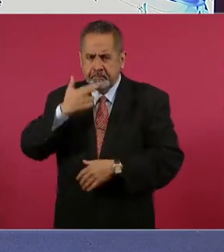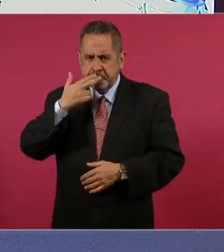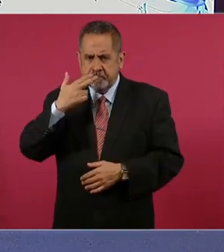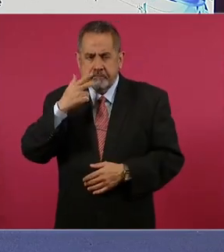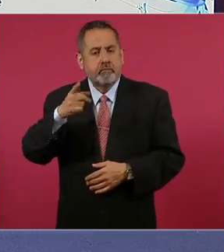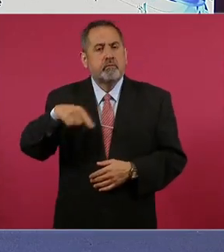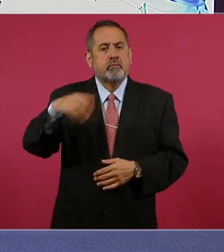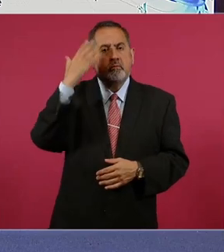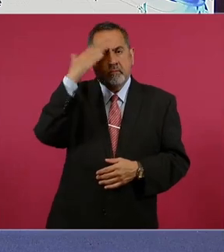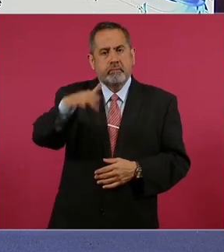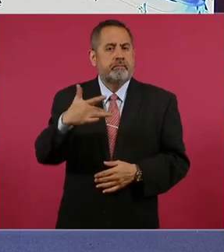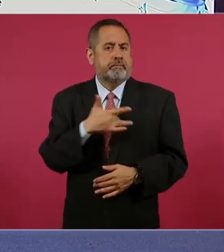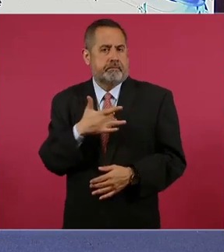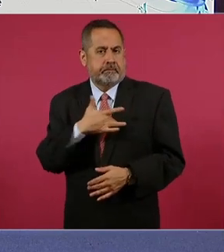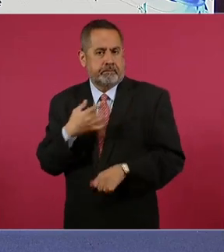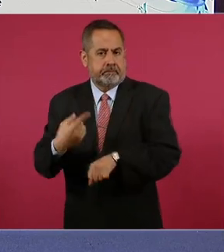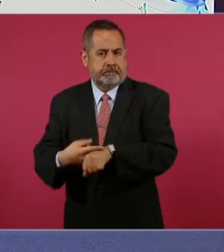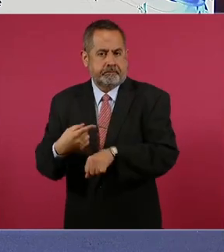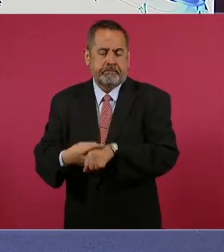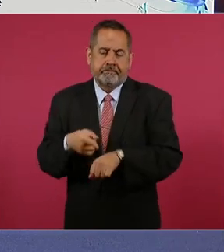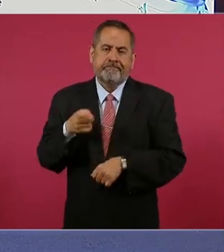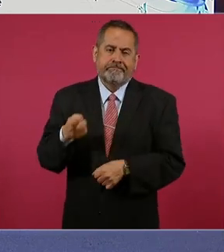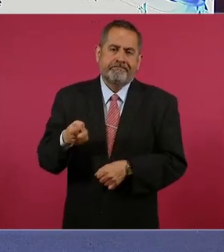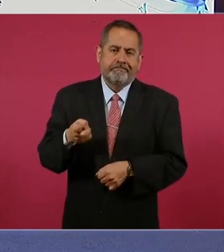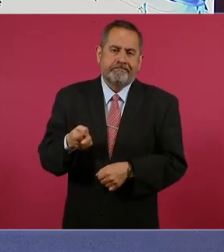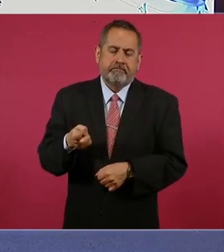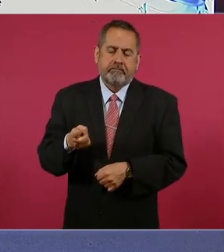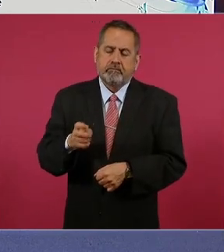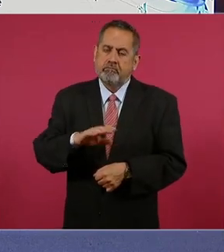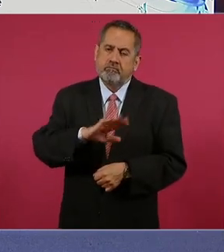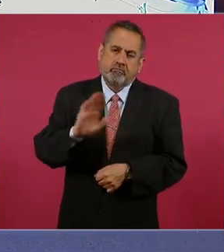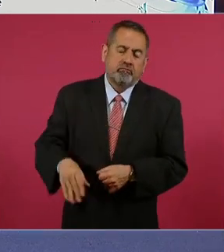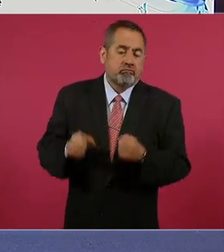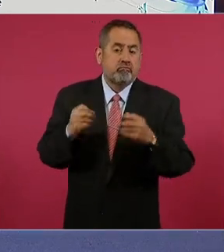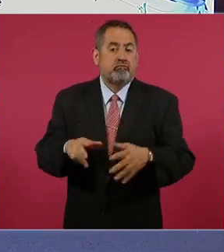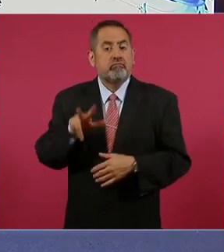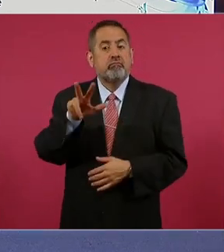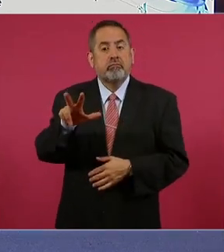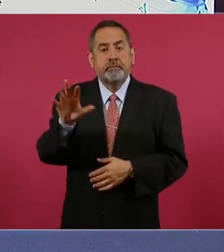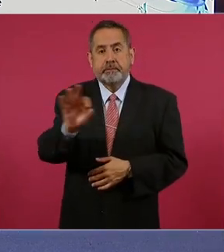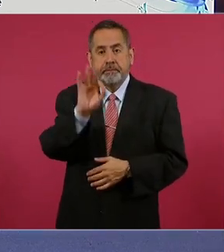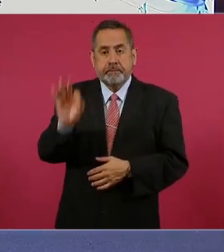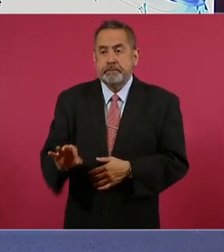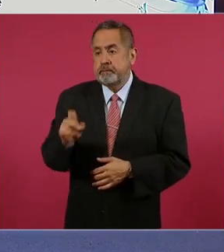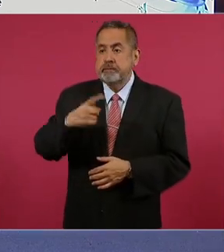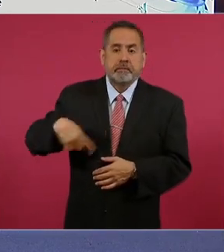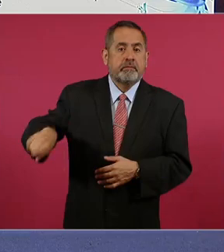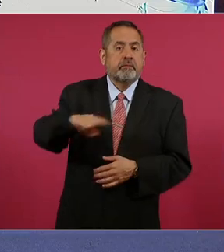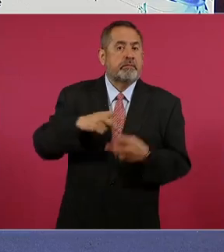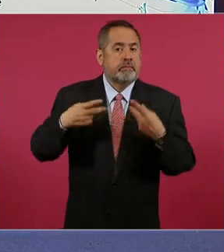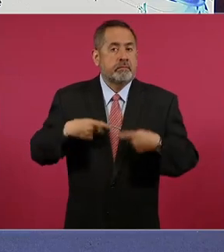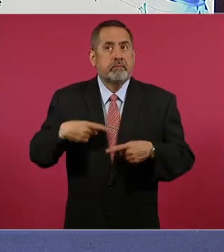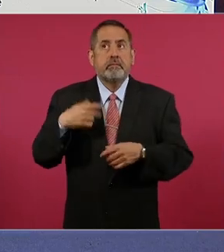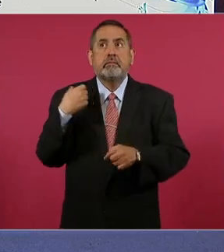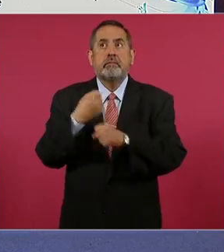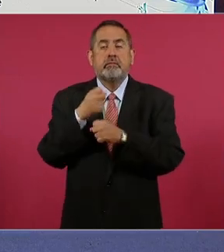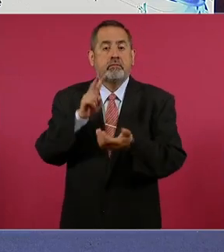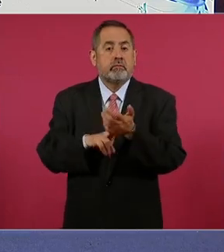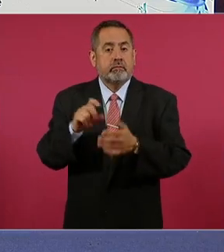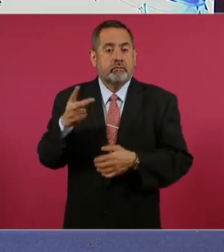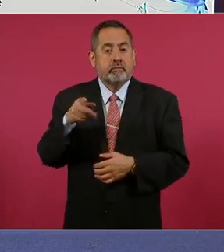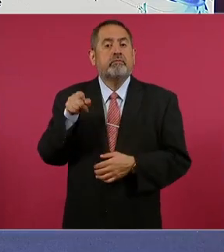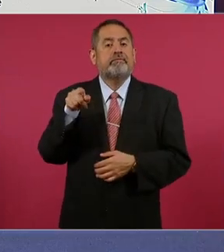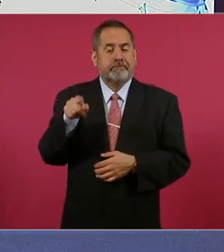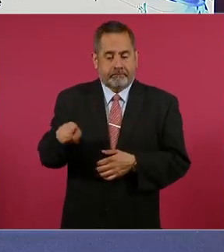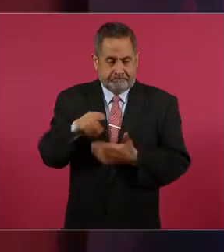las enfermedades del corazón es la principal causa de muerte de nuestro país. 18 por ciento de las personas en 2022, que es de donde